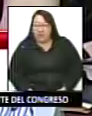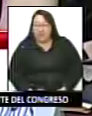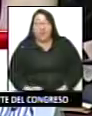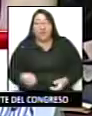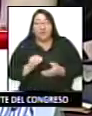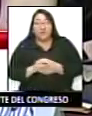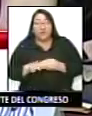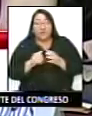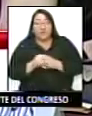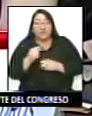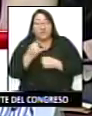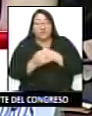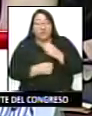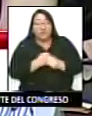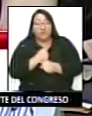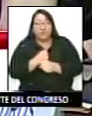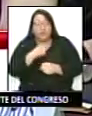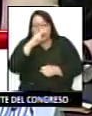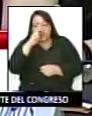ventaja comparativa.